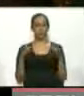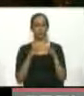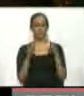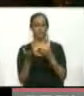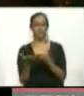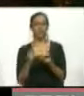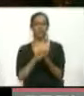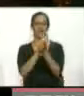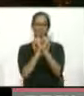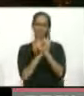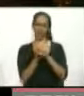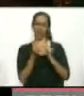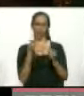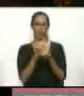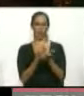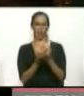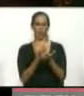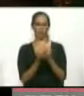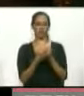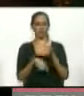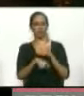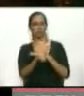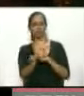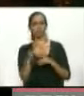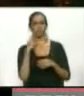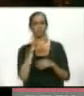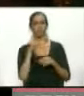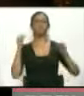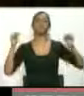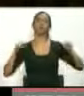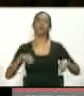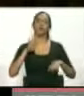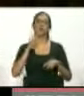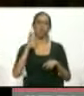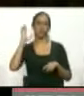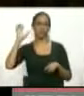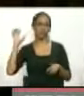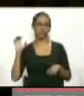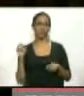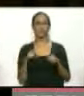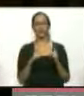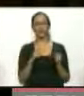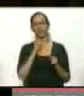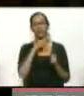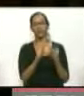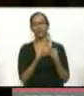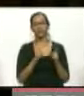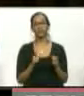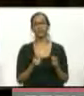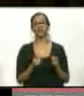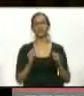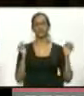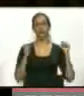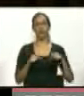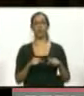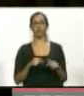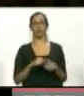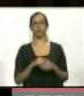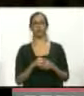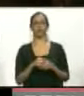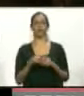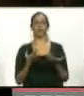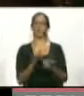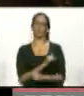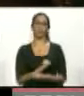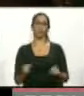cambiado la economía y el rumbo político de las cuatro naciones pero la historia fue distinta y a la fecha una reunificación parece